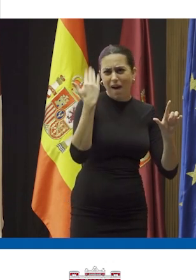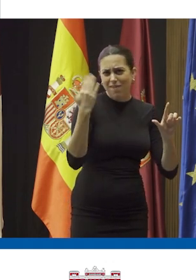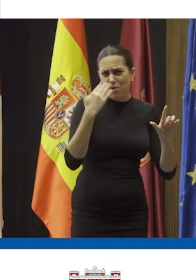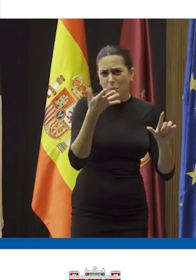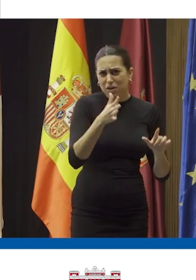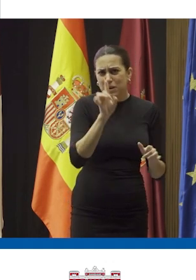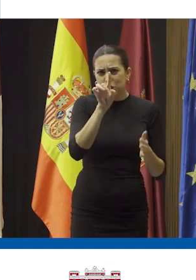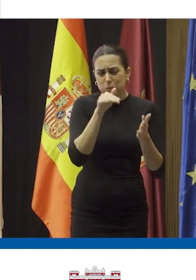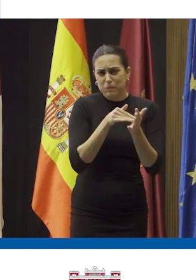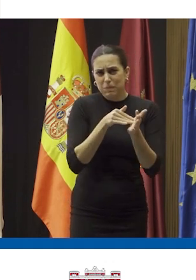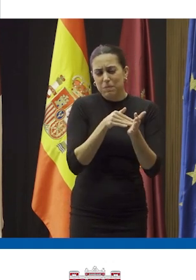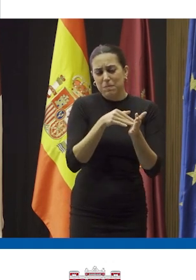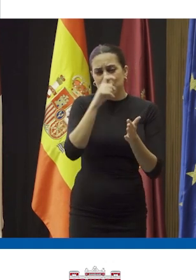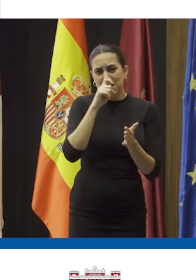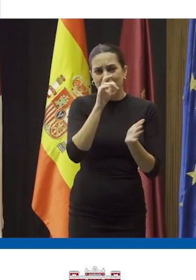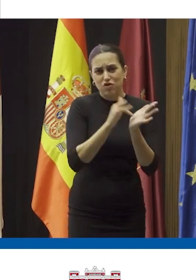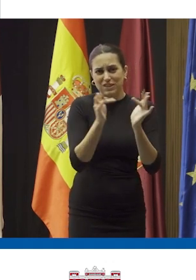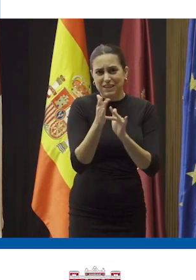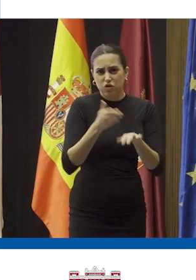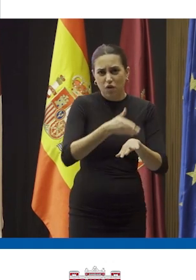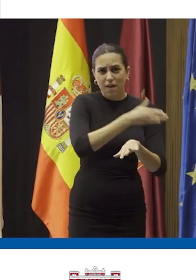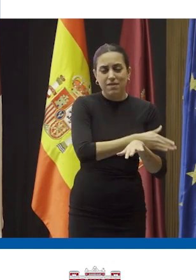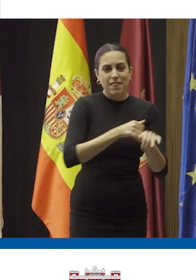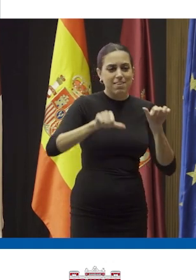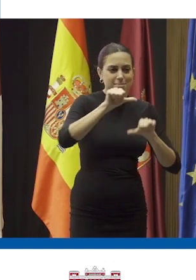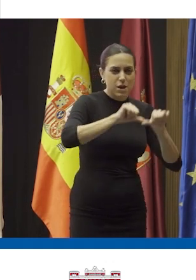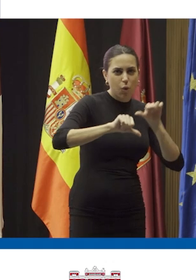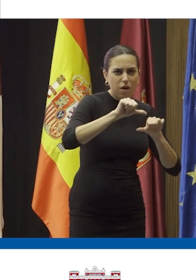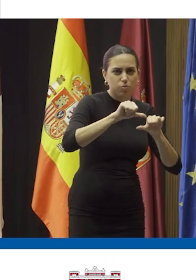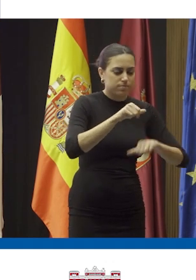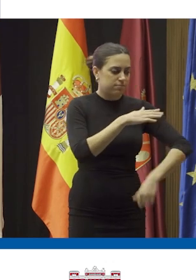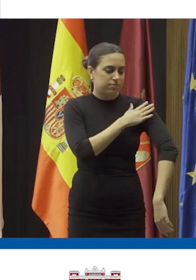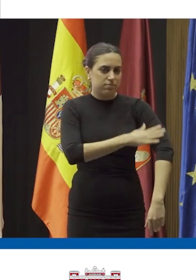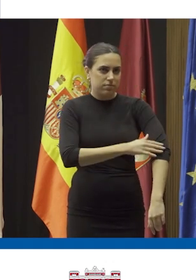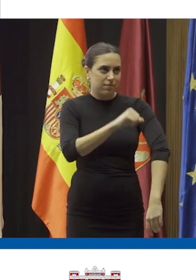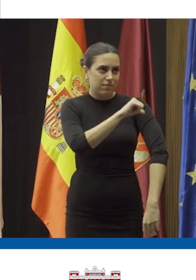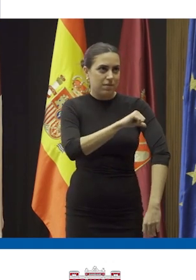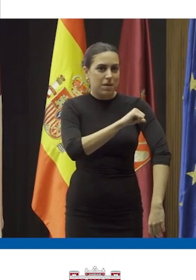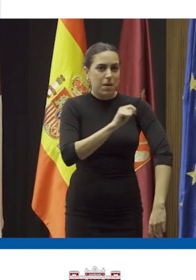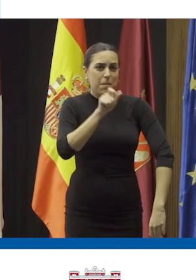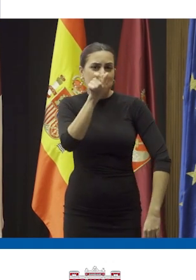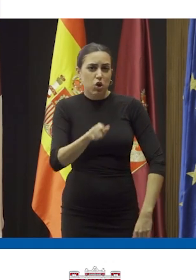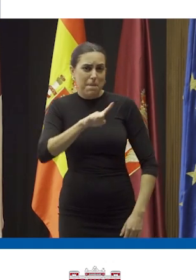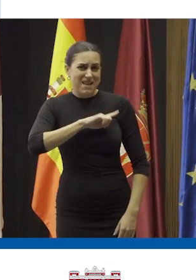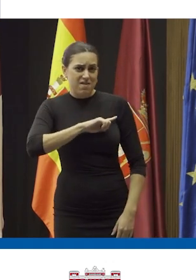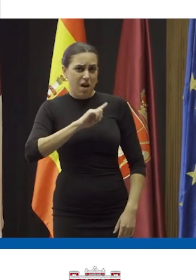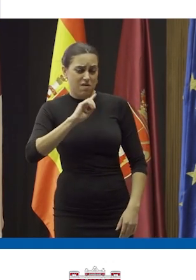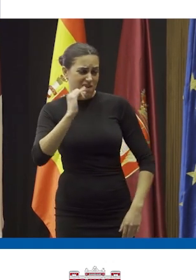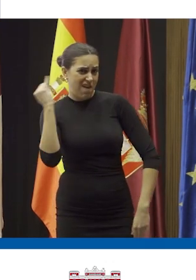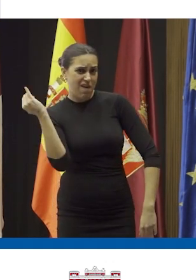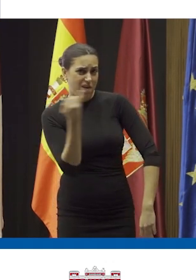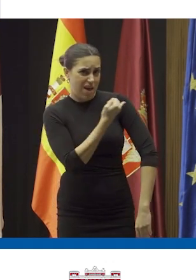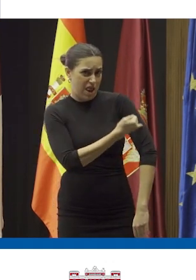de Cristo, en el cual el cirujano Hua Tuo está operando el brazo de un general herido. Y se dan cuenta, el general herido lo